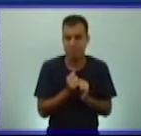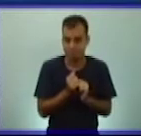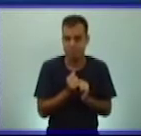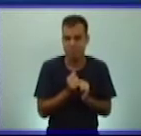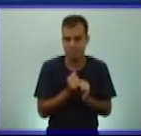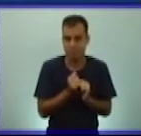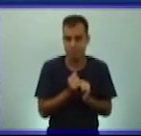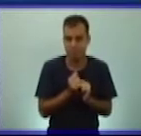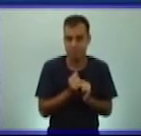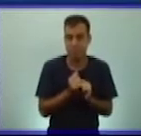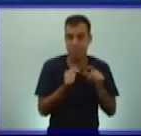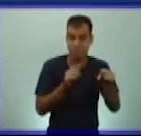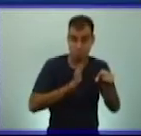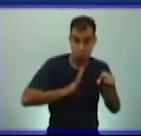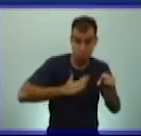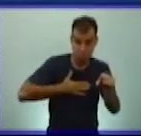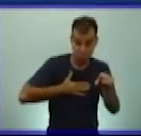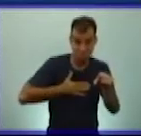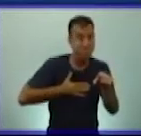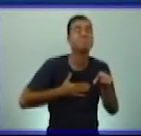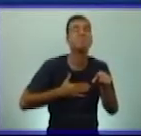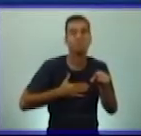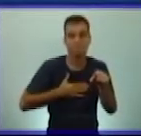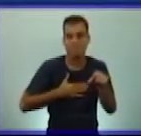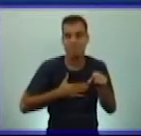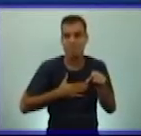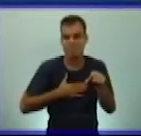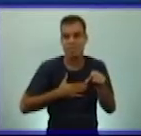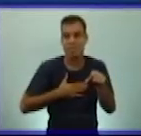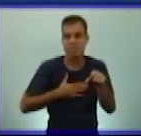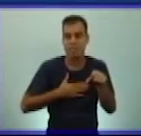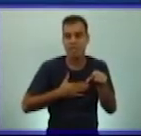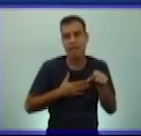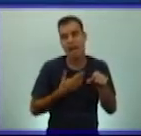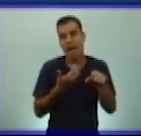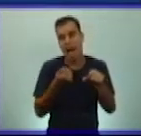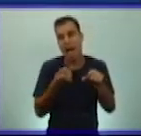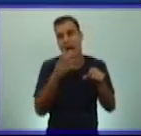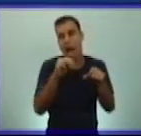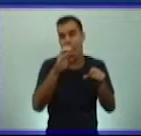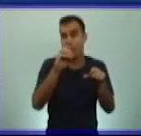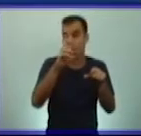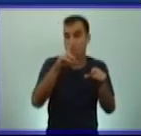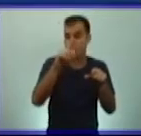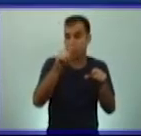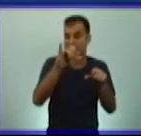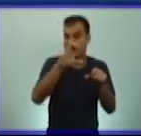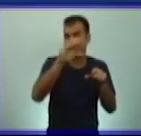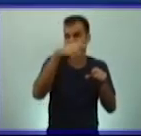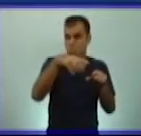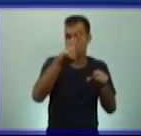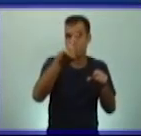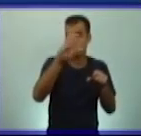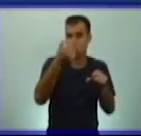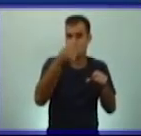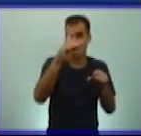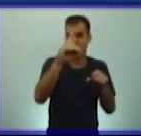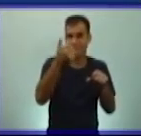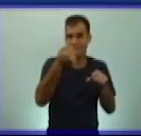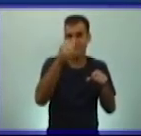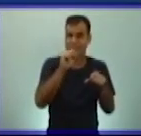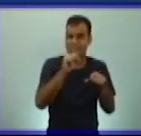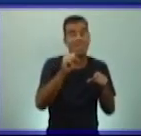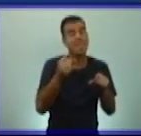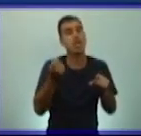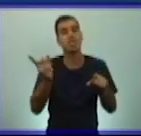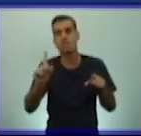como no amortiguadas y amortiguadas, que es el caso que nosotros le estamos mostrando aquí a través